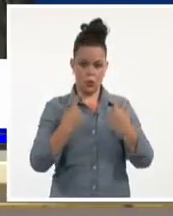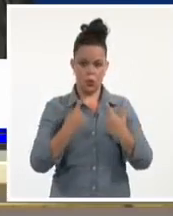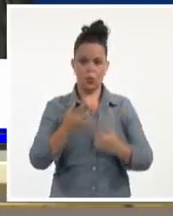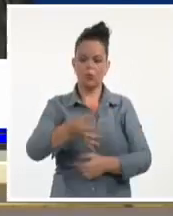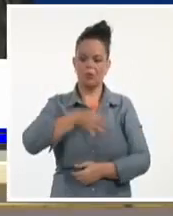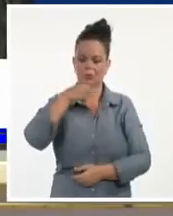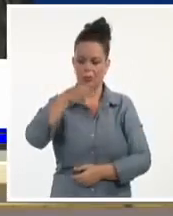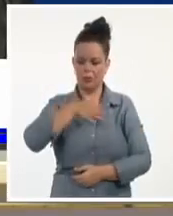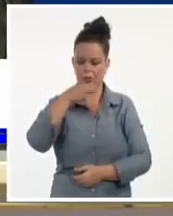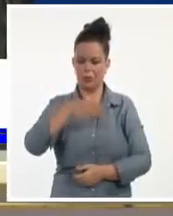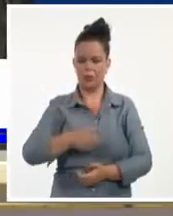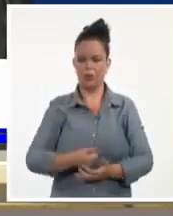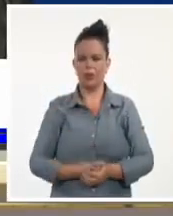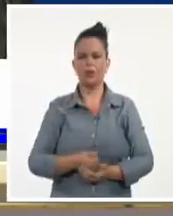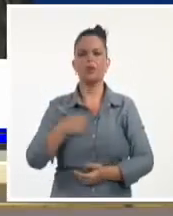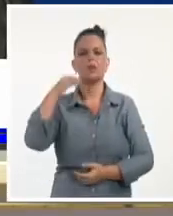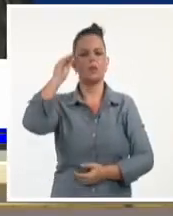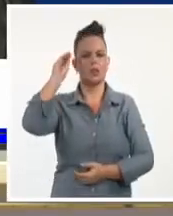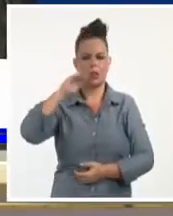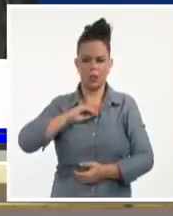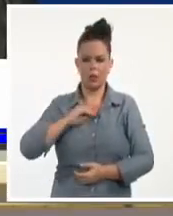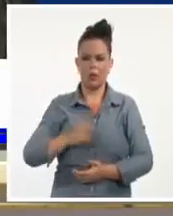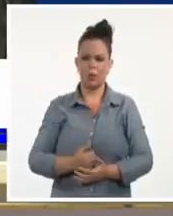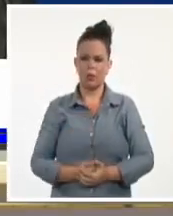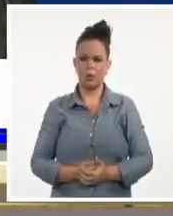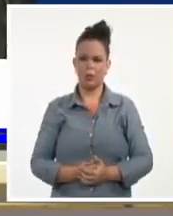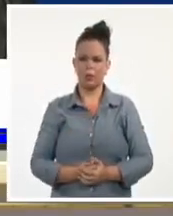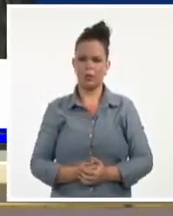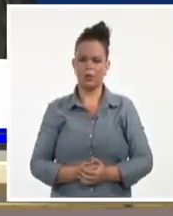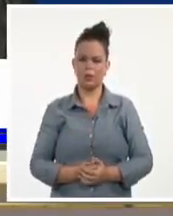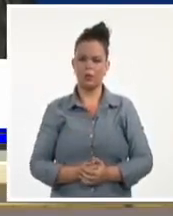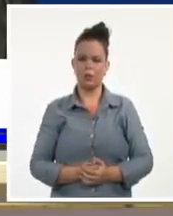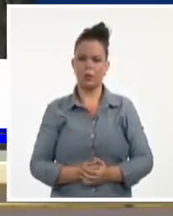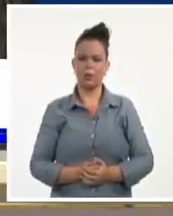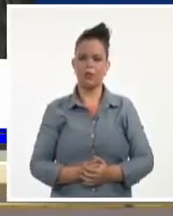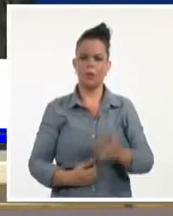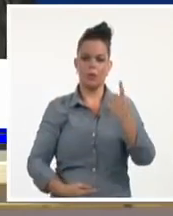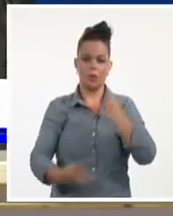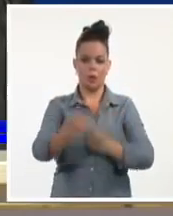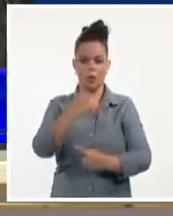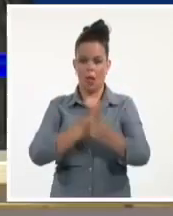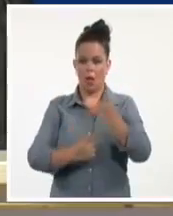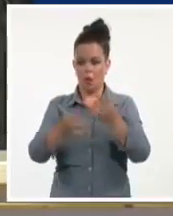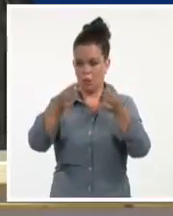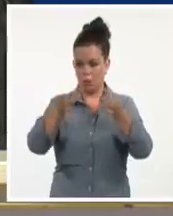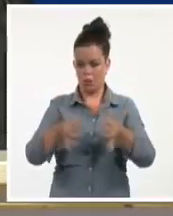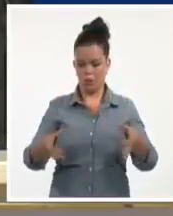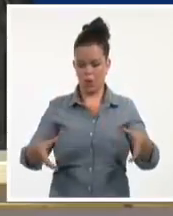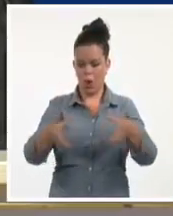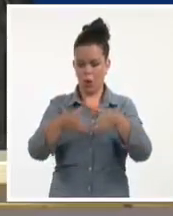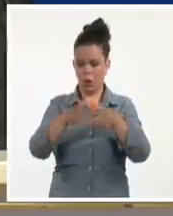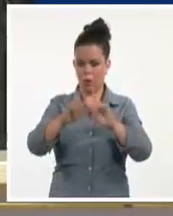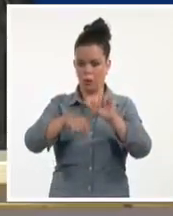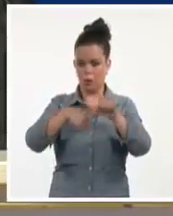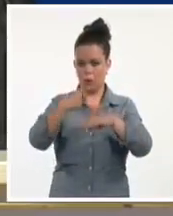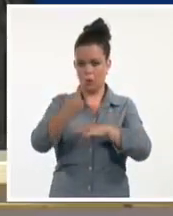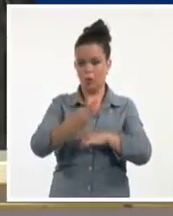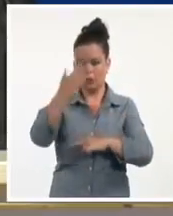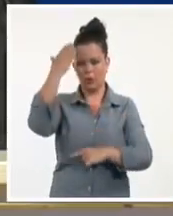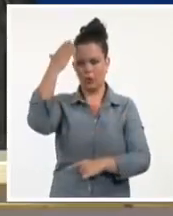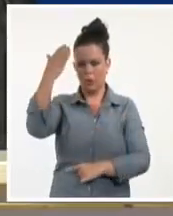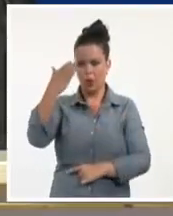que relacionada con presentar una imagen de caos total en el país